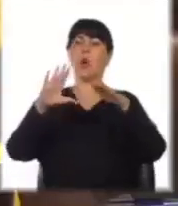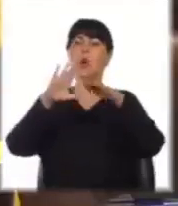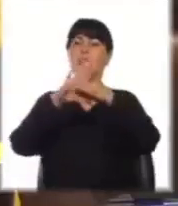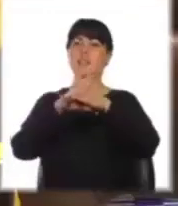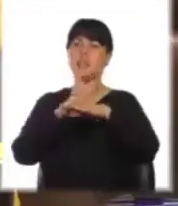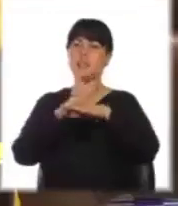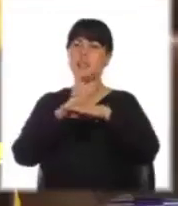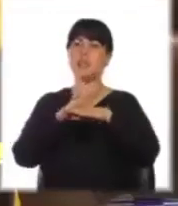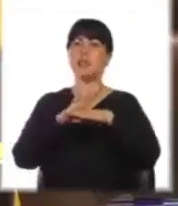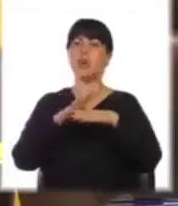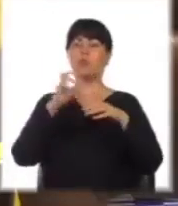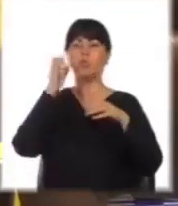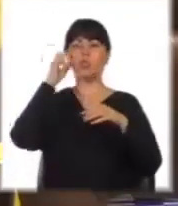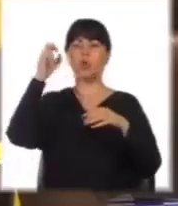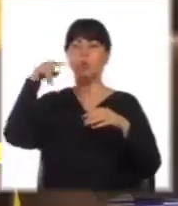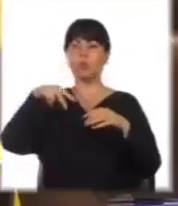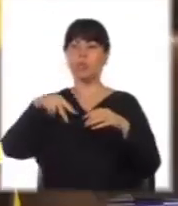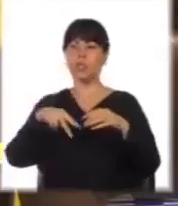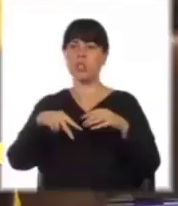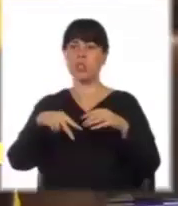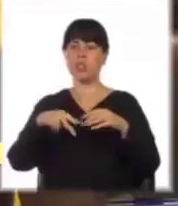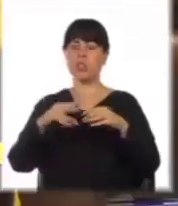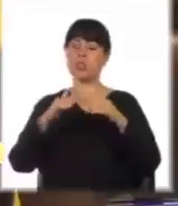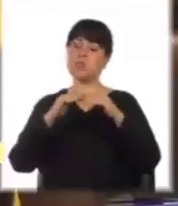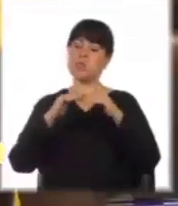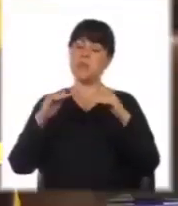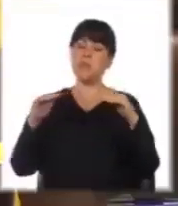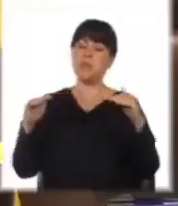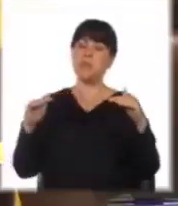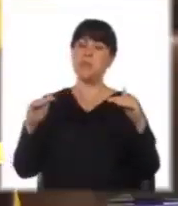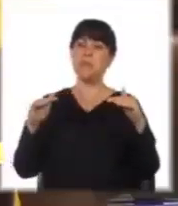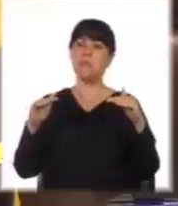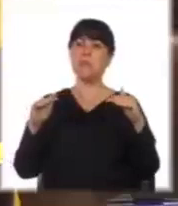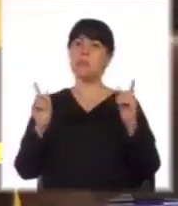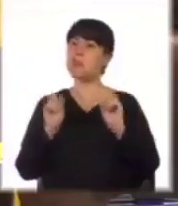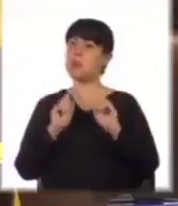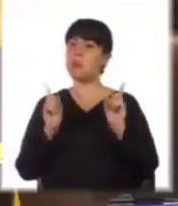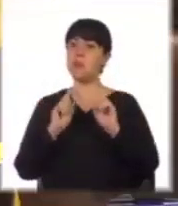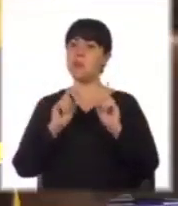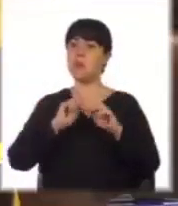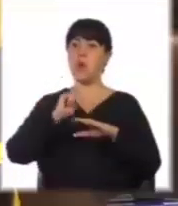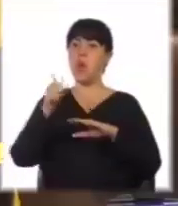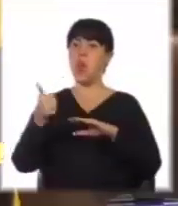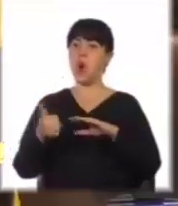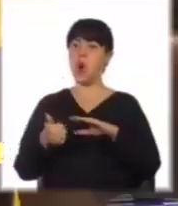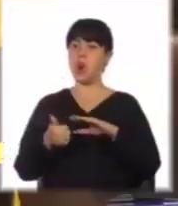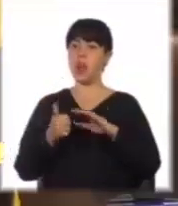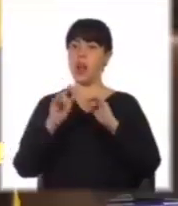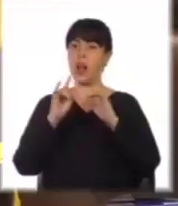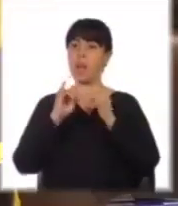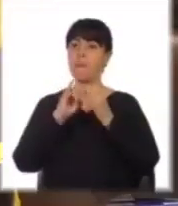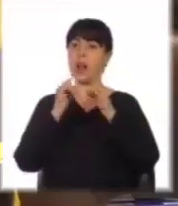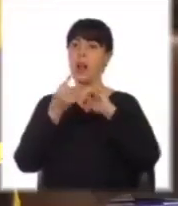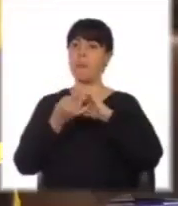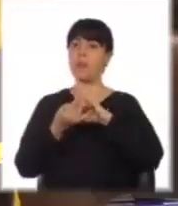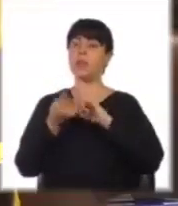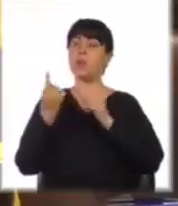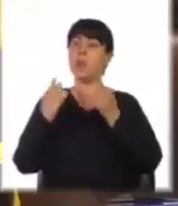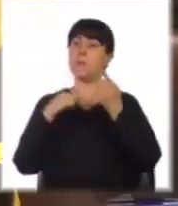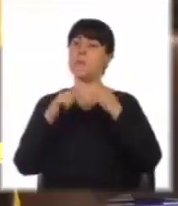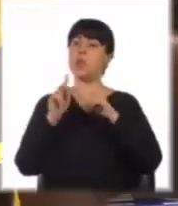muchas posiciones que normalmente no logramos coincidir en este Parlamento y que con temas